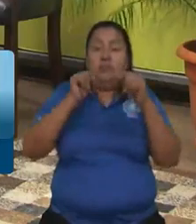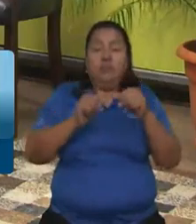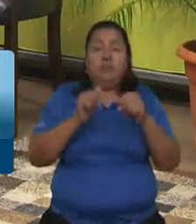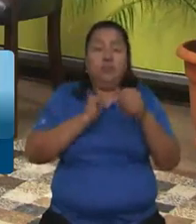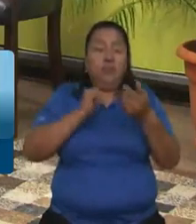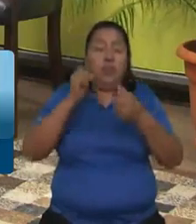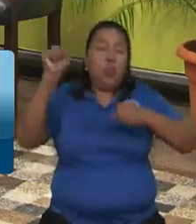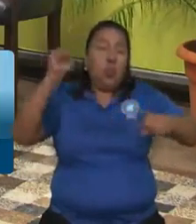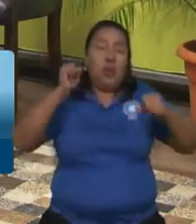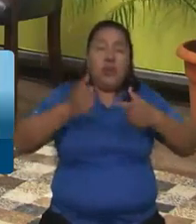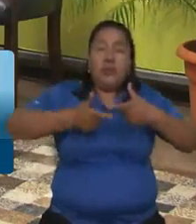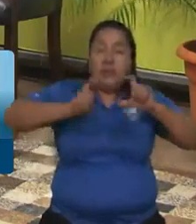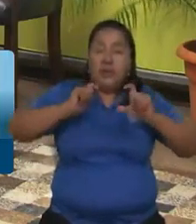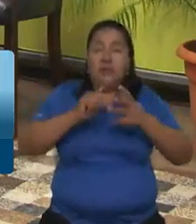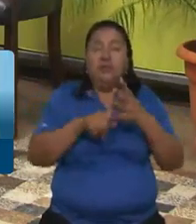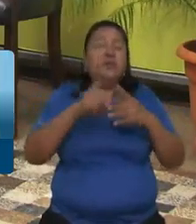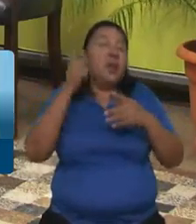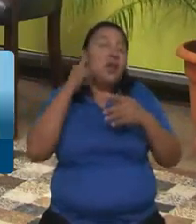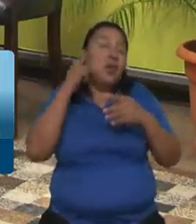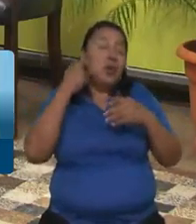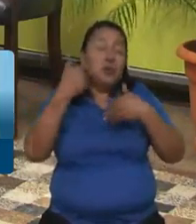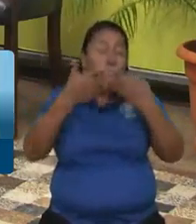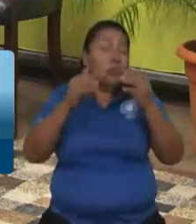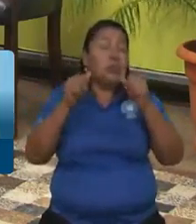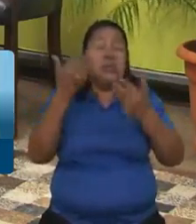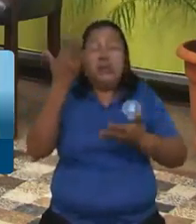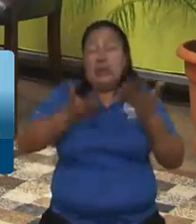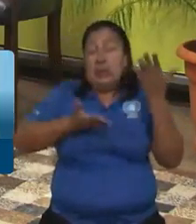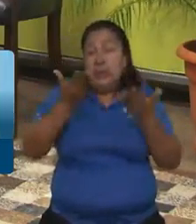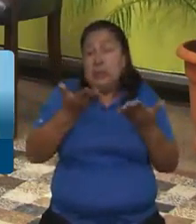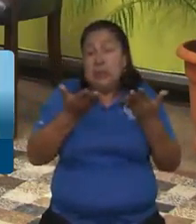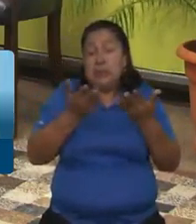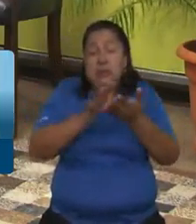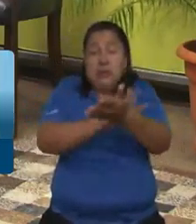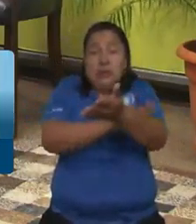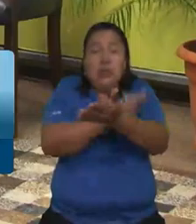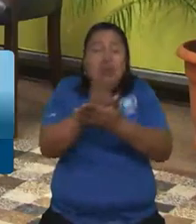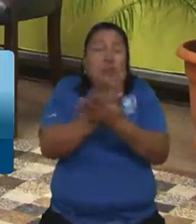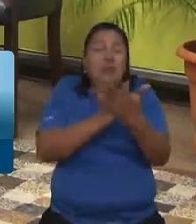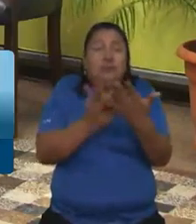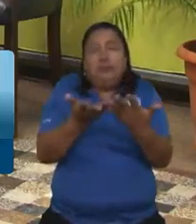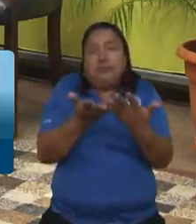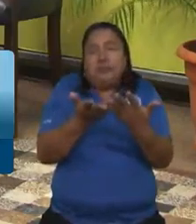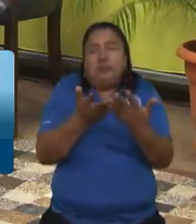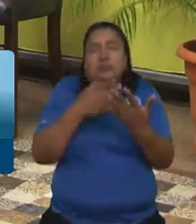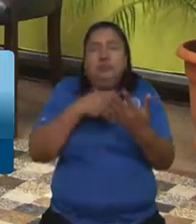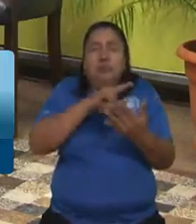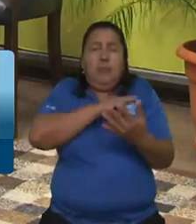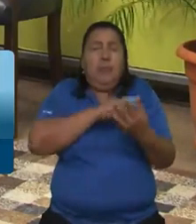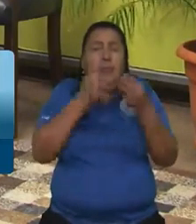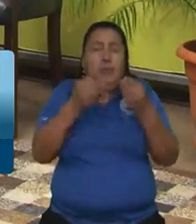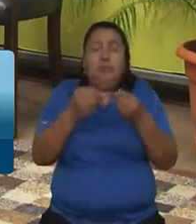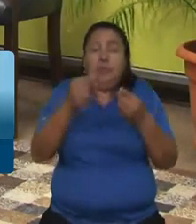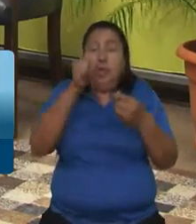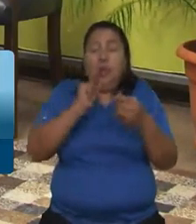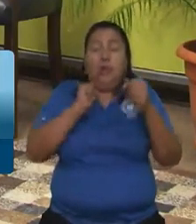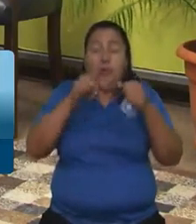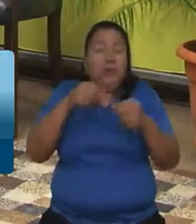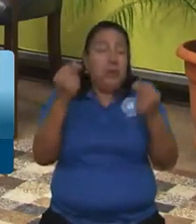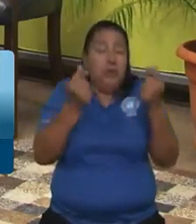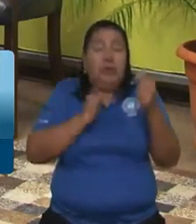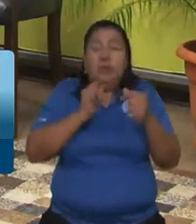para que el agua salga, ¿verdad? Pero no introducirse nada. Y para niños y adultos. Y secarse,